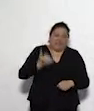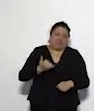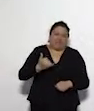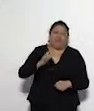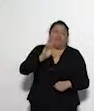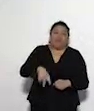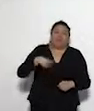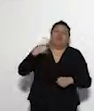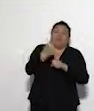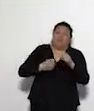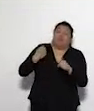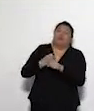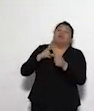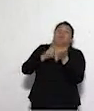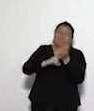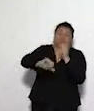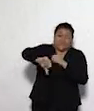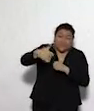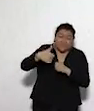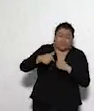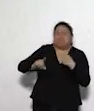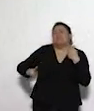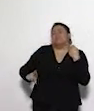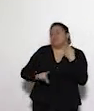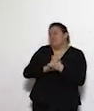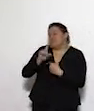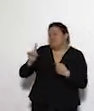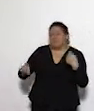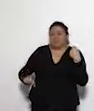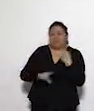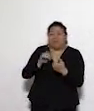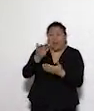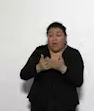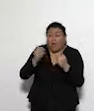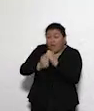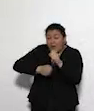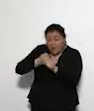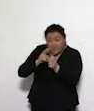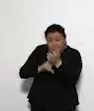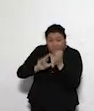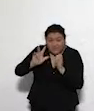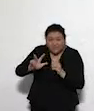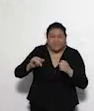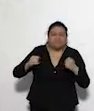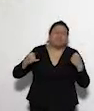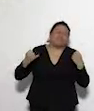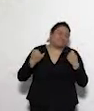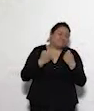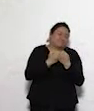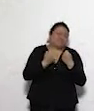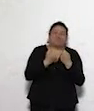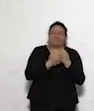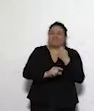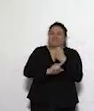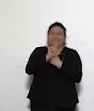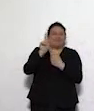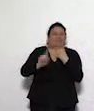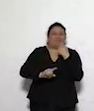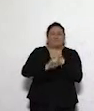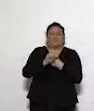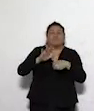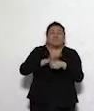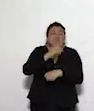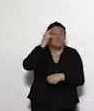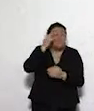país en 2011 no es más alentador en 2018. La inconformidad desatada por la aprobación de la Ley de